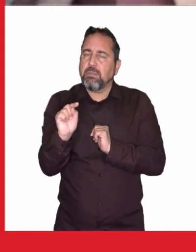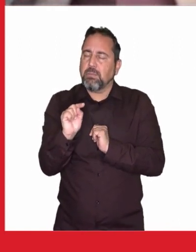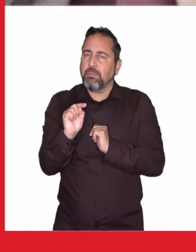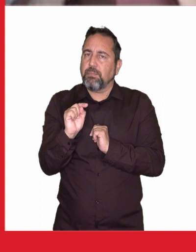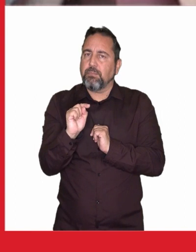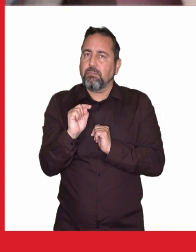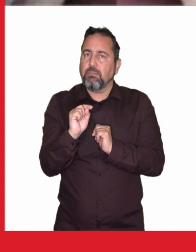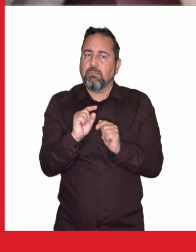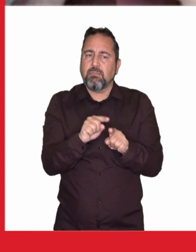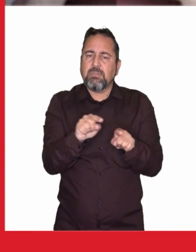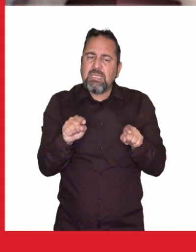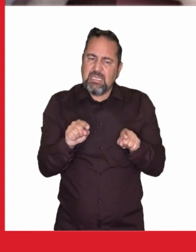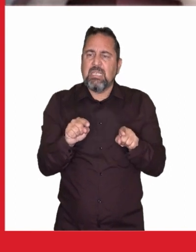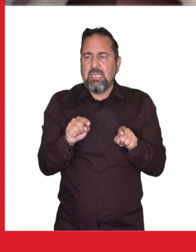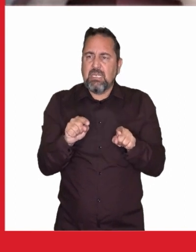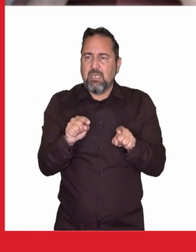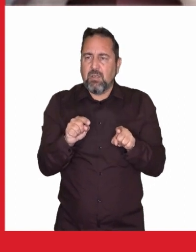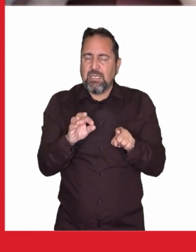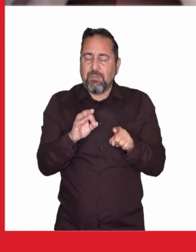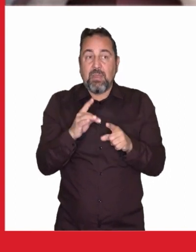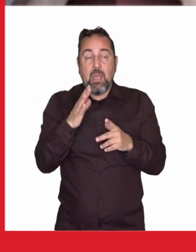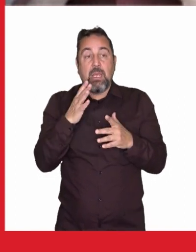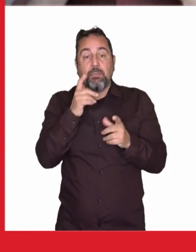cuando estéis trabajando con personas que tienen